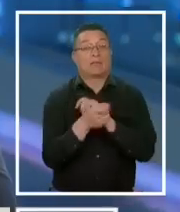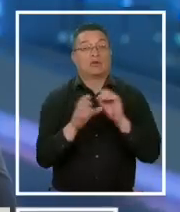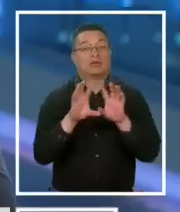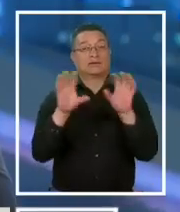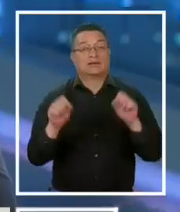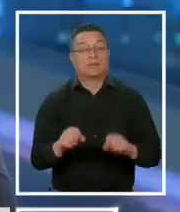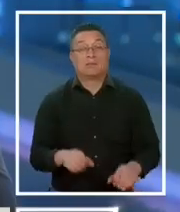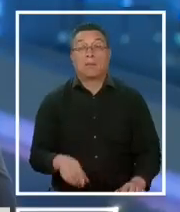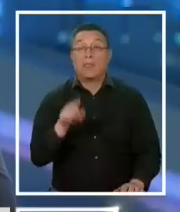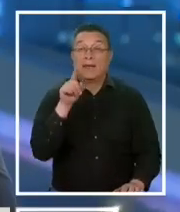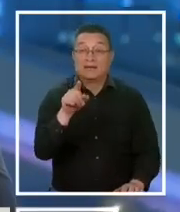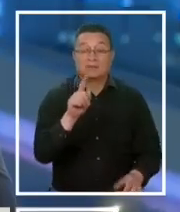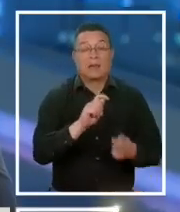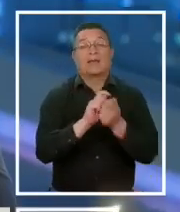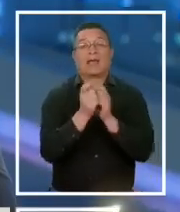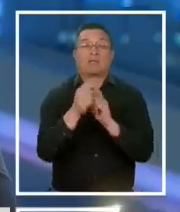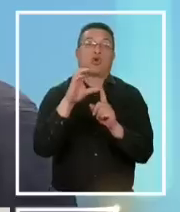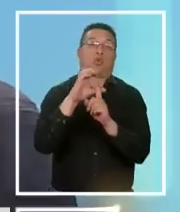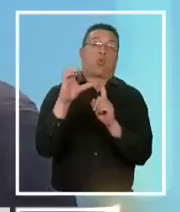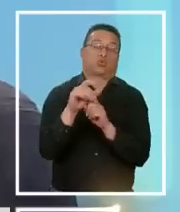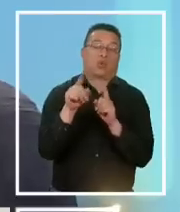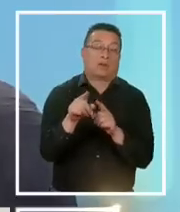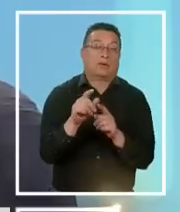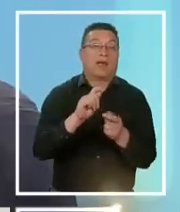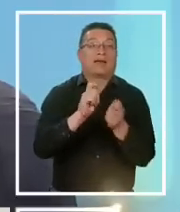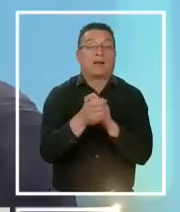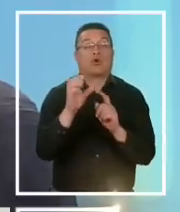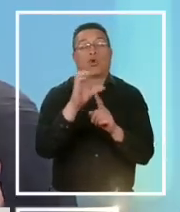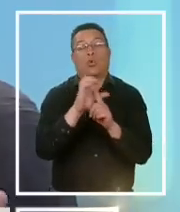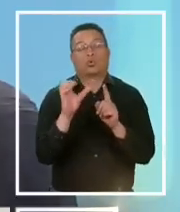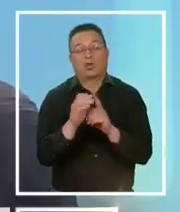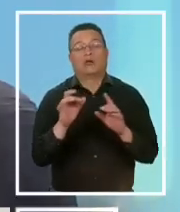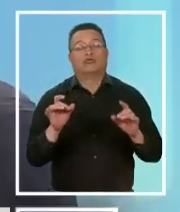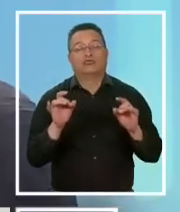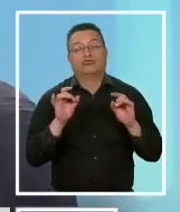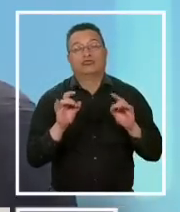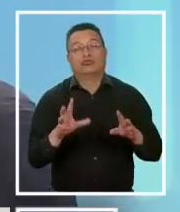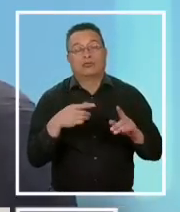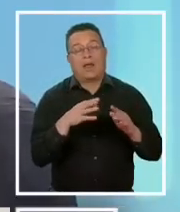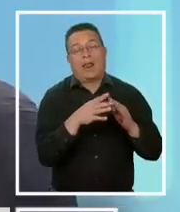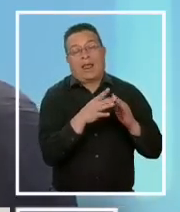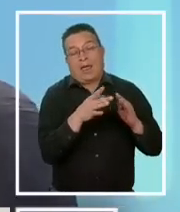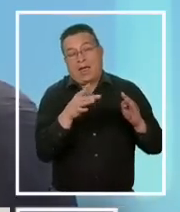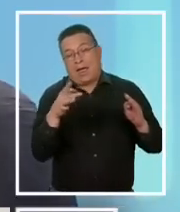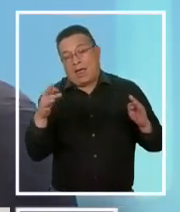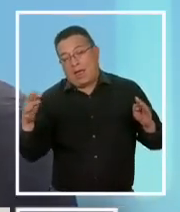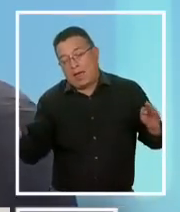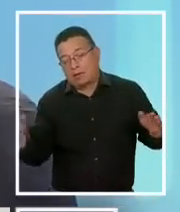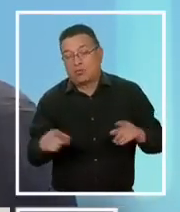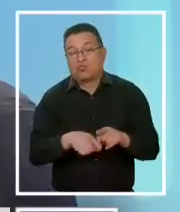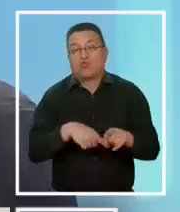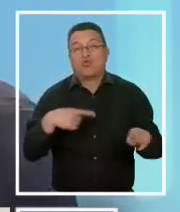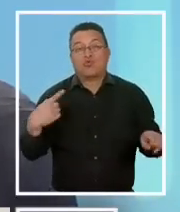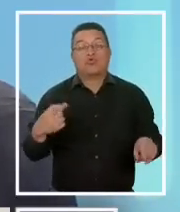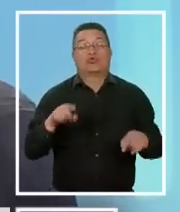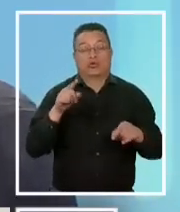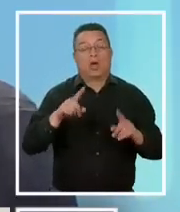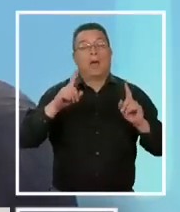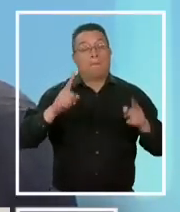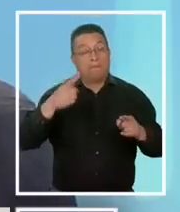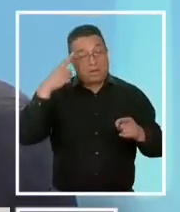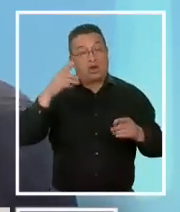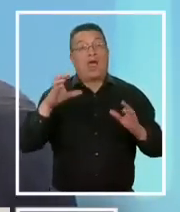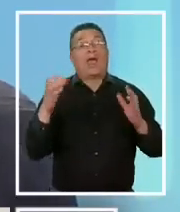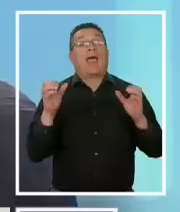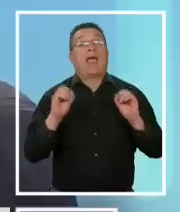eso En definitiva es un cambio cultural y los cambios culturales provienen desde son largos Lamentablemente son largos pero vienen desde la educación